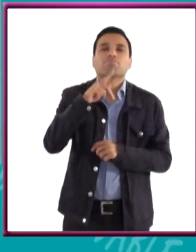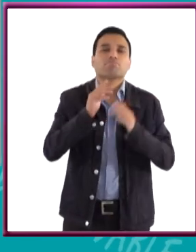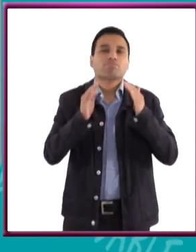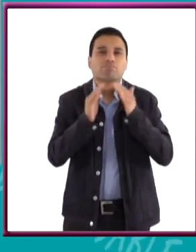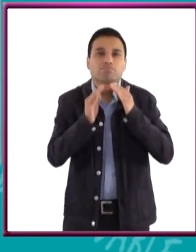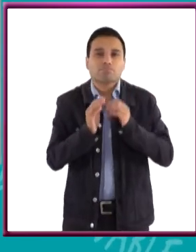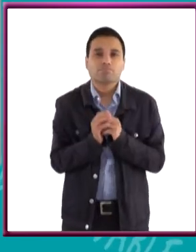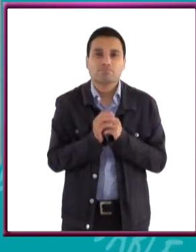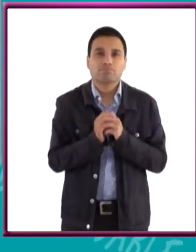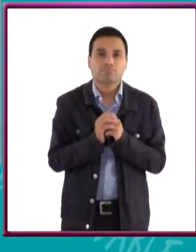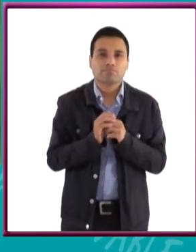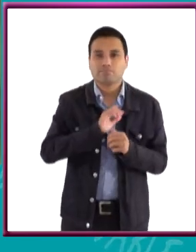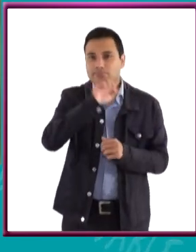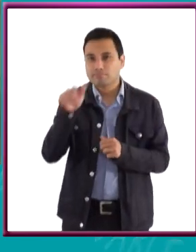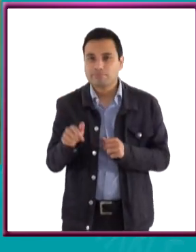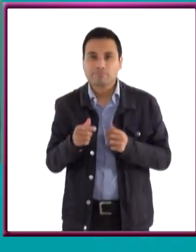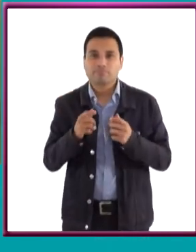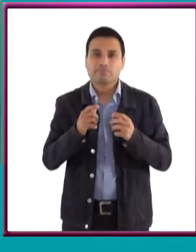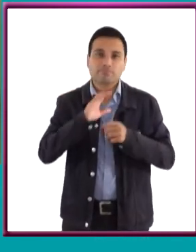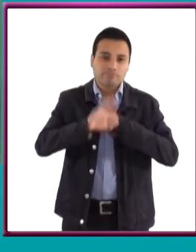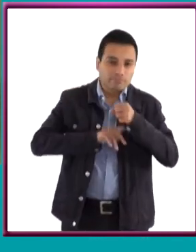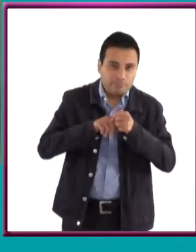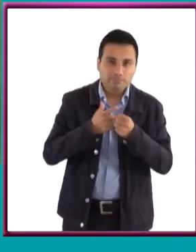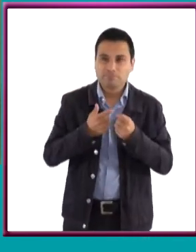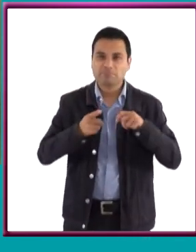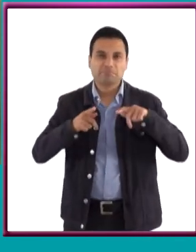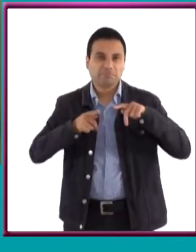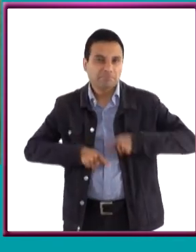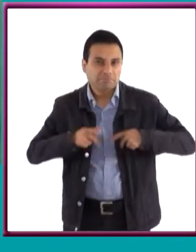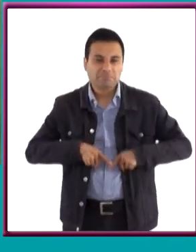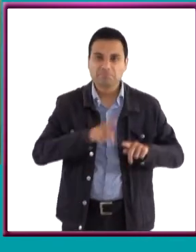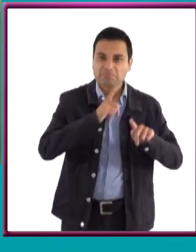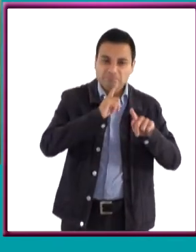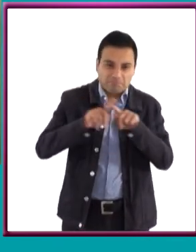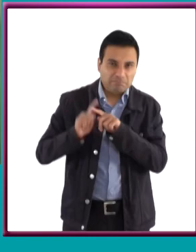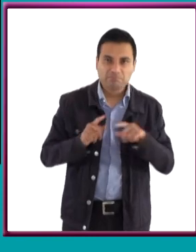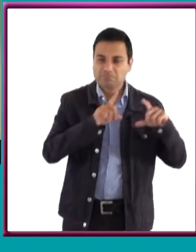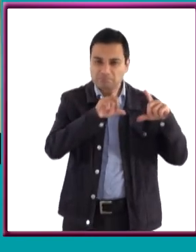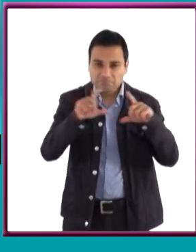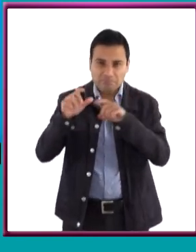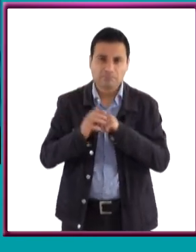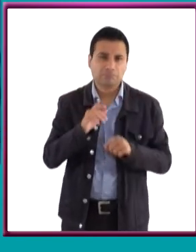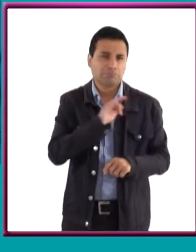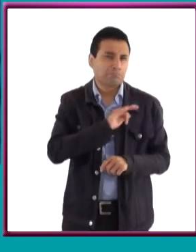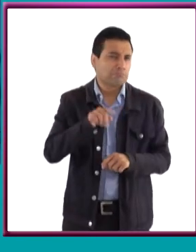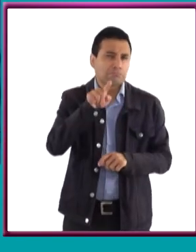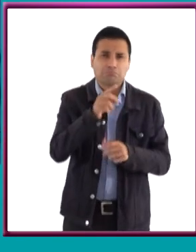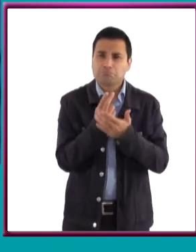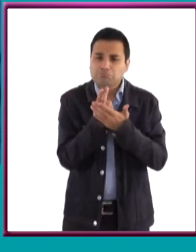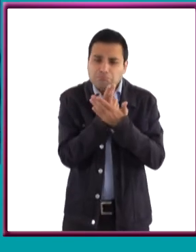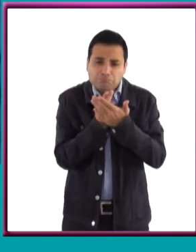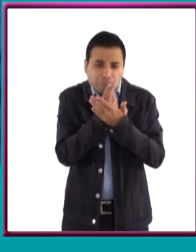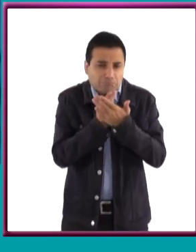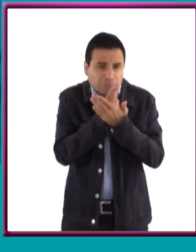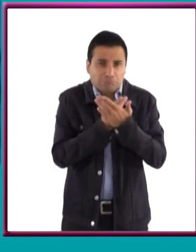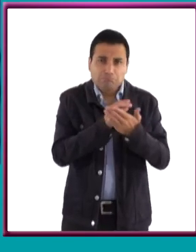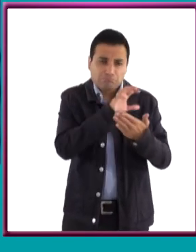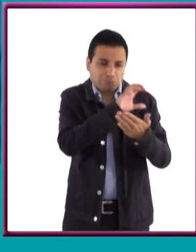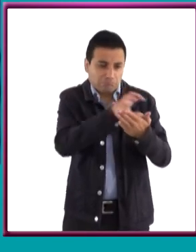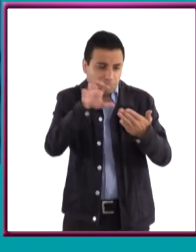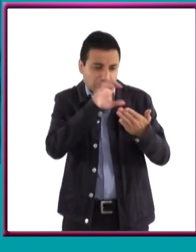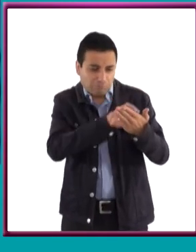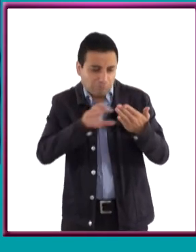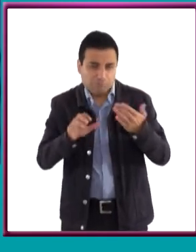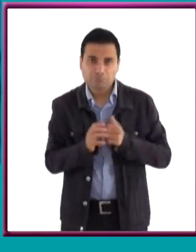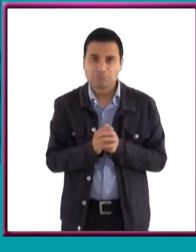tu casa e incorpora a otros personajes y lugares. Si lo deseas, puedes dibujar cada uno de los cuadros o escribir